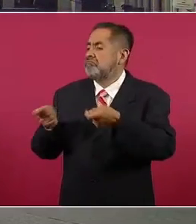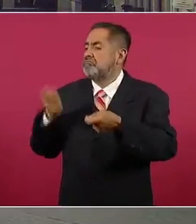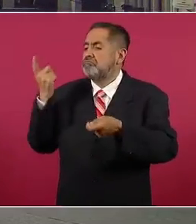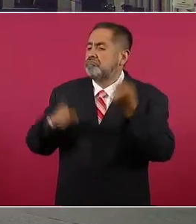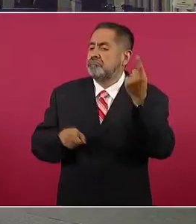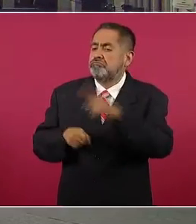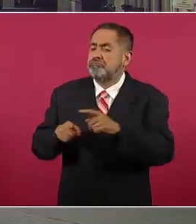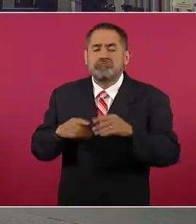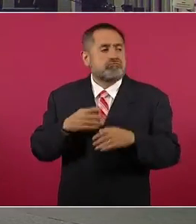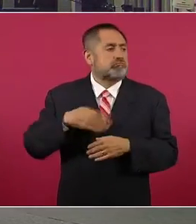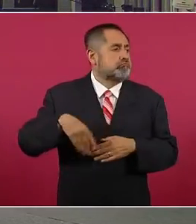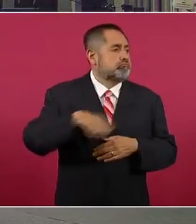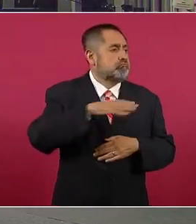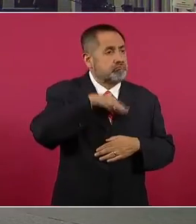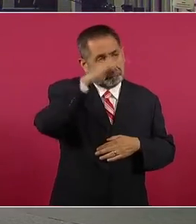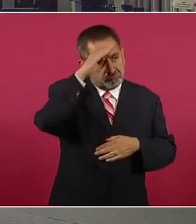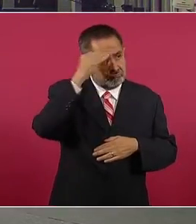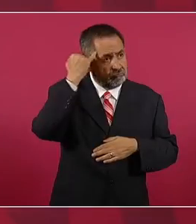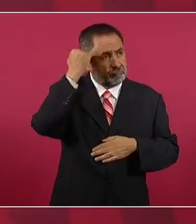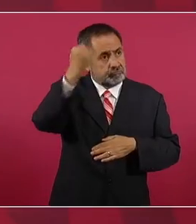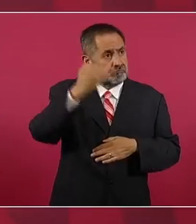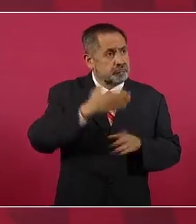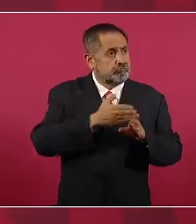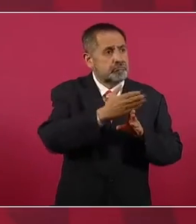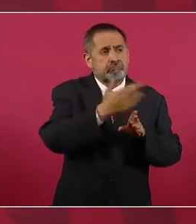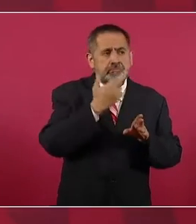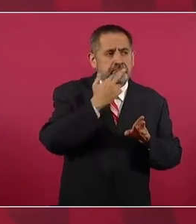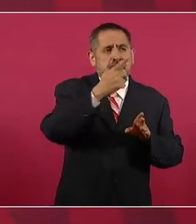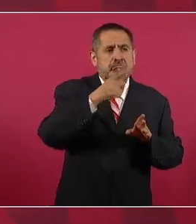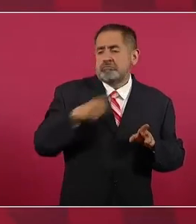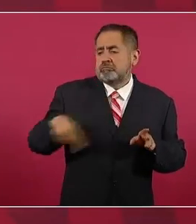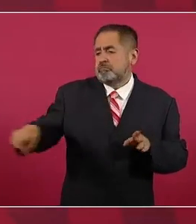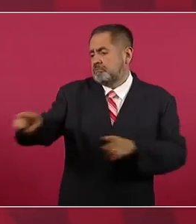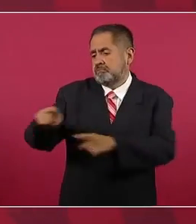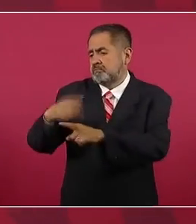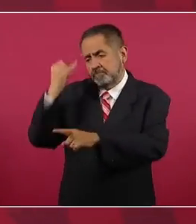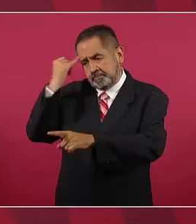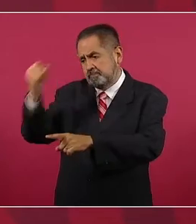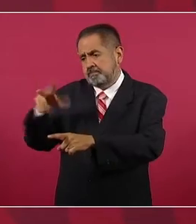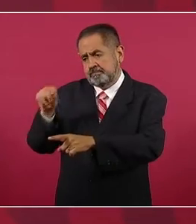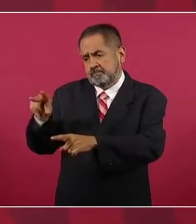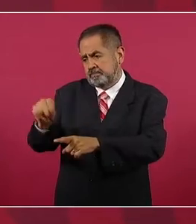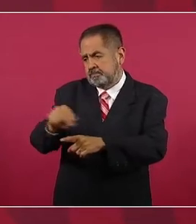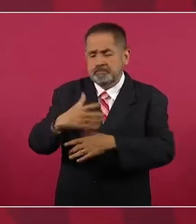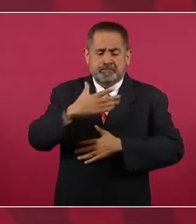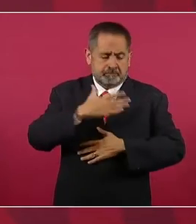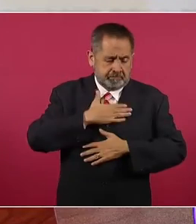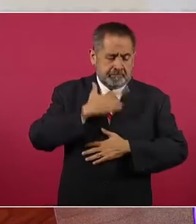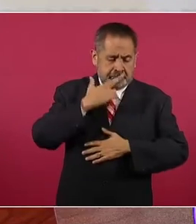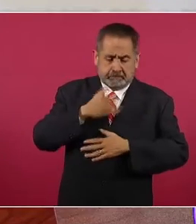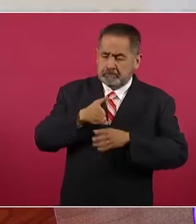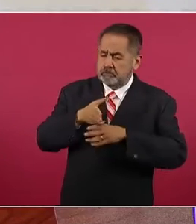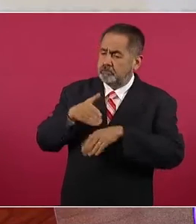y pensar que su causa de ellos es la causa de todos. No,